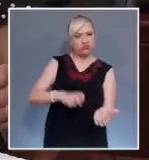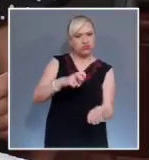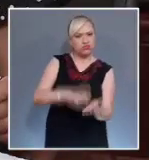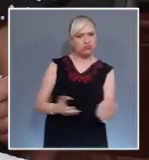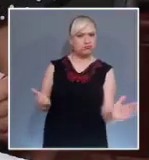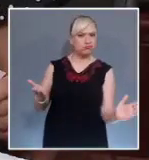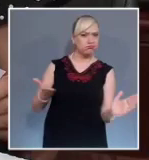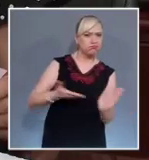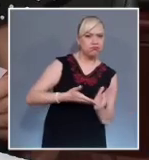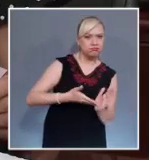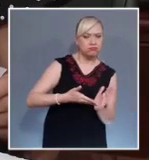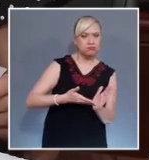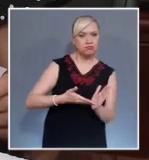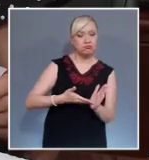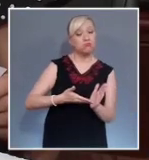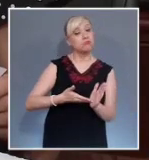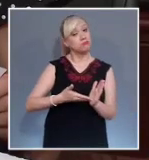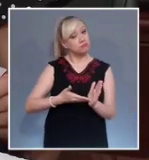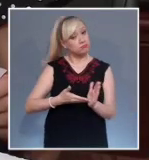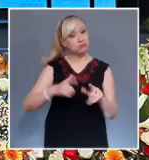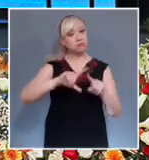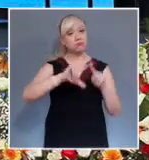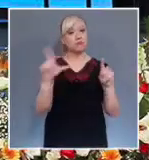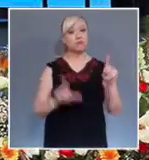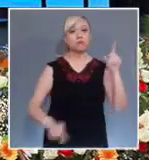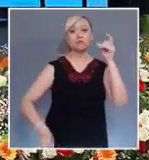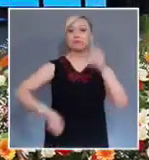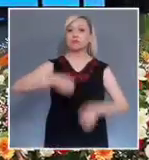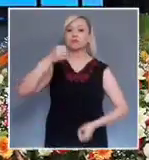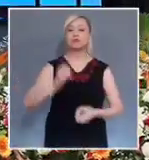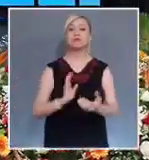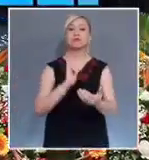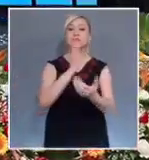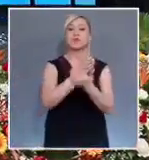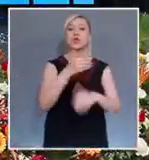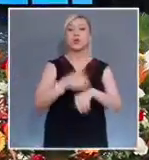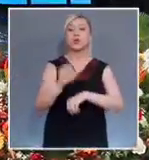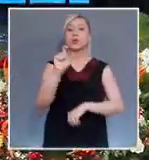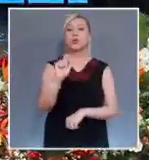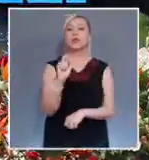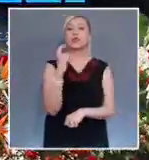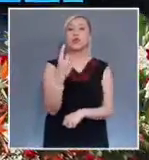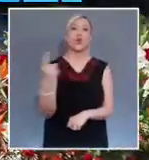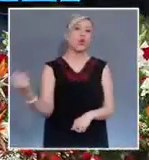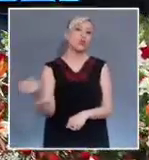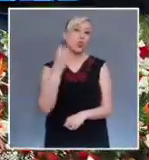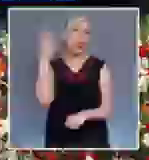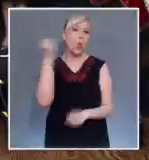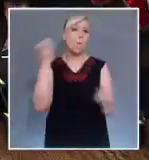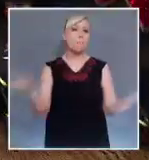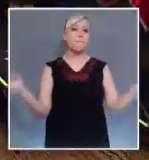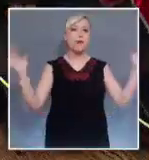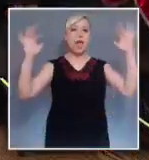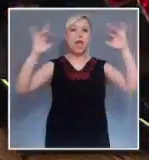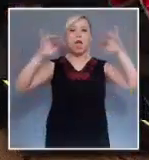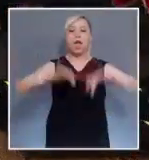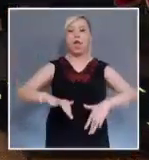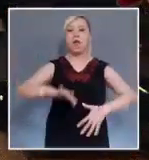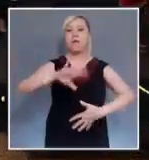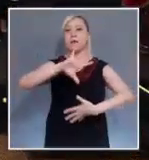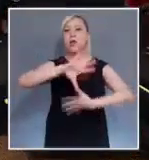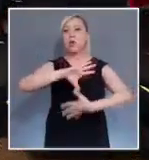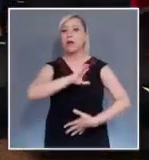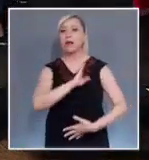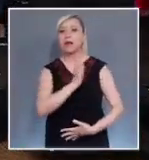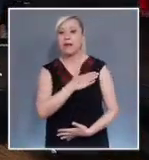judicial de la federación acudió a la vigésimo primera edición de la Cumbre judicial iberoamericana que se llevó a cabo